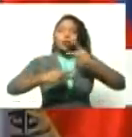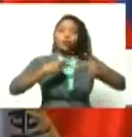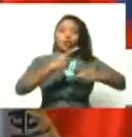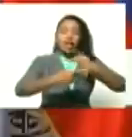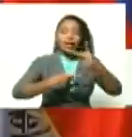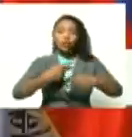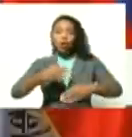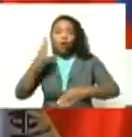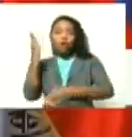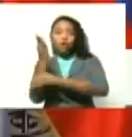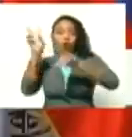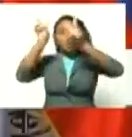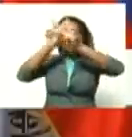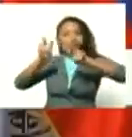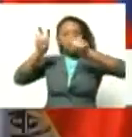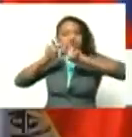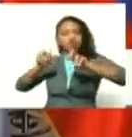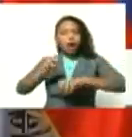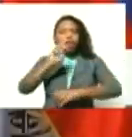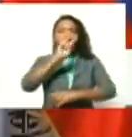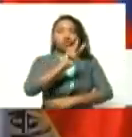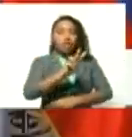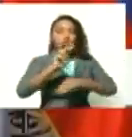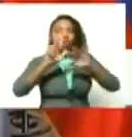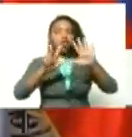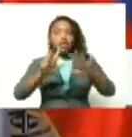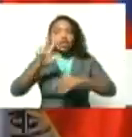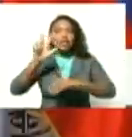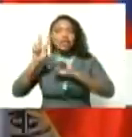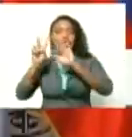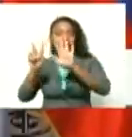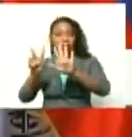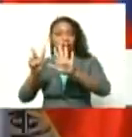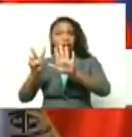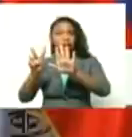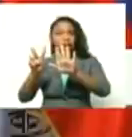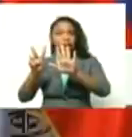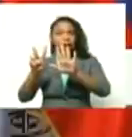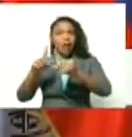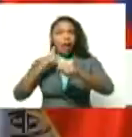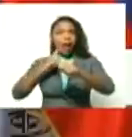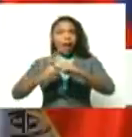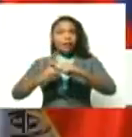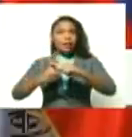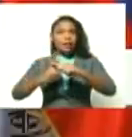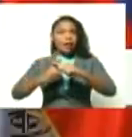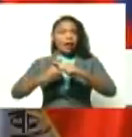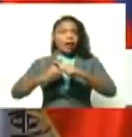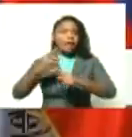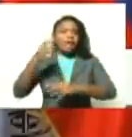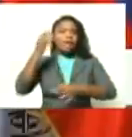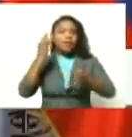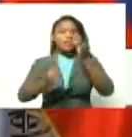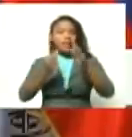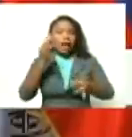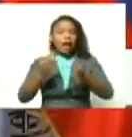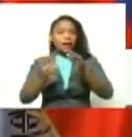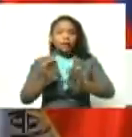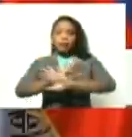e investigado a 287 exfiscales ya, de los